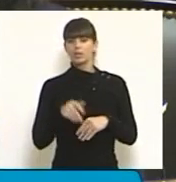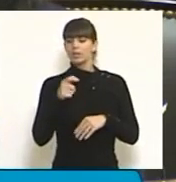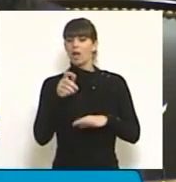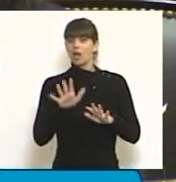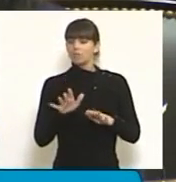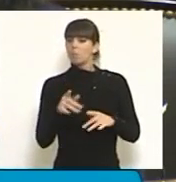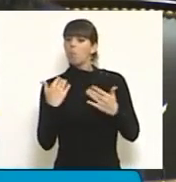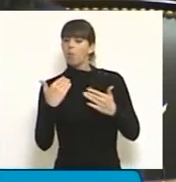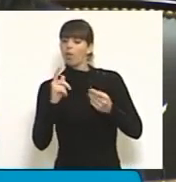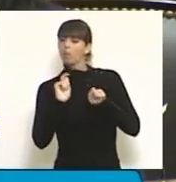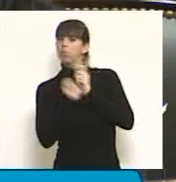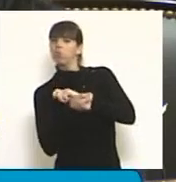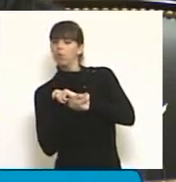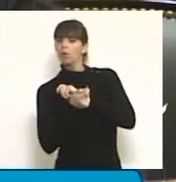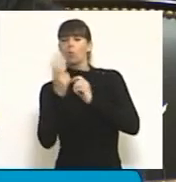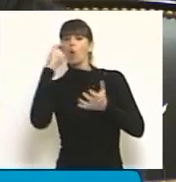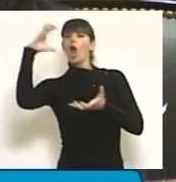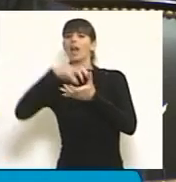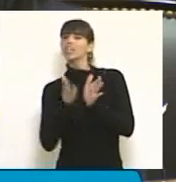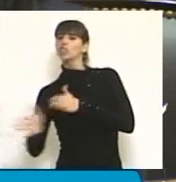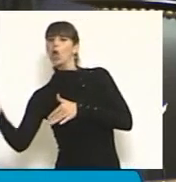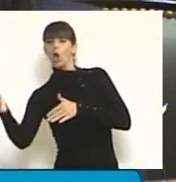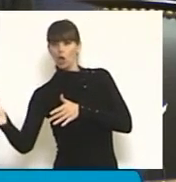transforme en una especie de congreso paralelo.